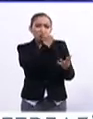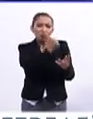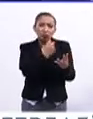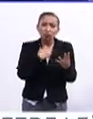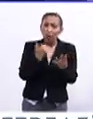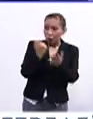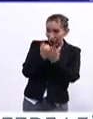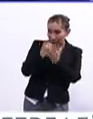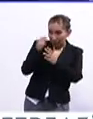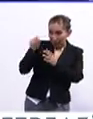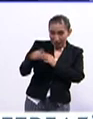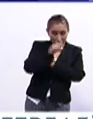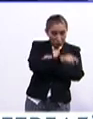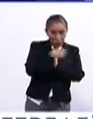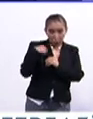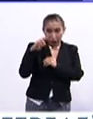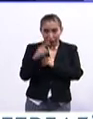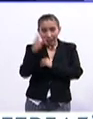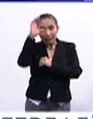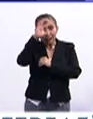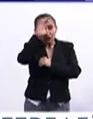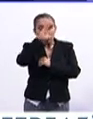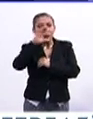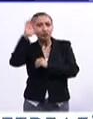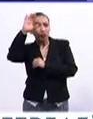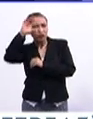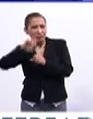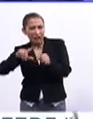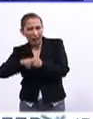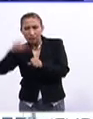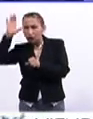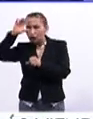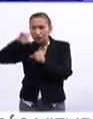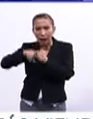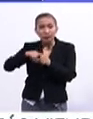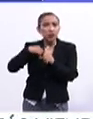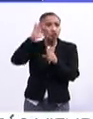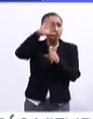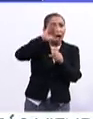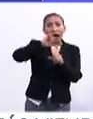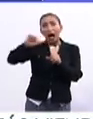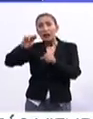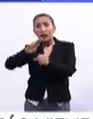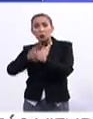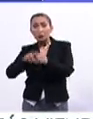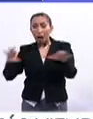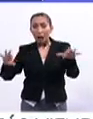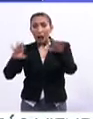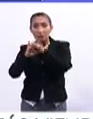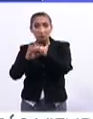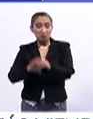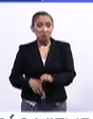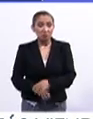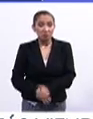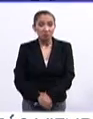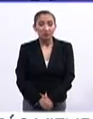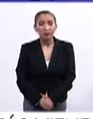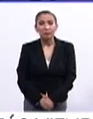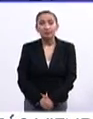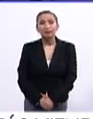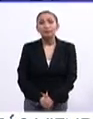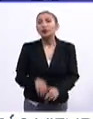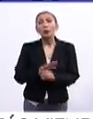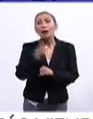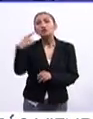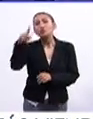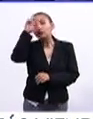también participen no solamente de sociales a sociales, sino de sociales a naturales, por ejemplo. Claro, claro. Bueno, ¿sí? Interesante. ¿Cuáles son las